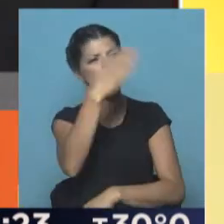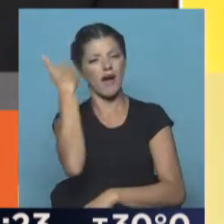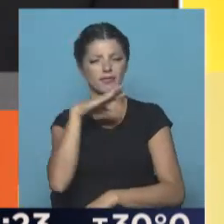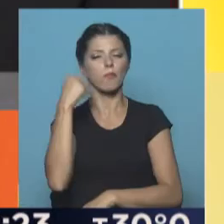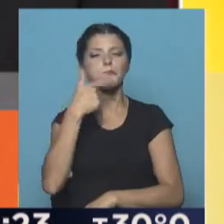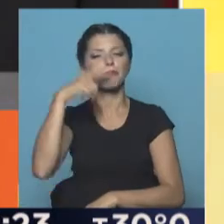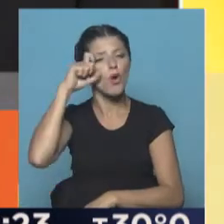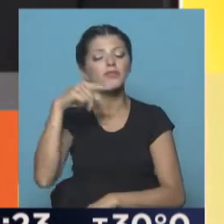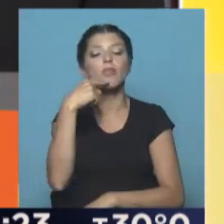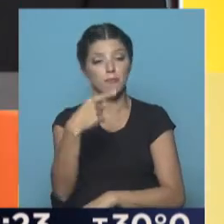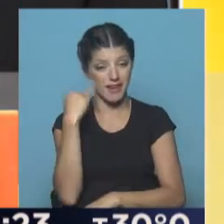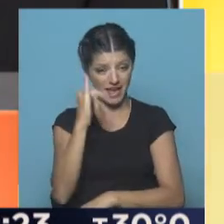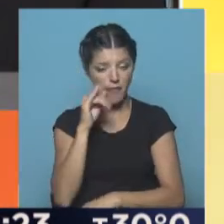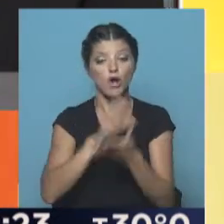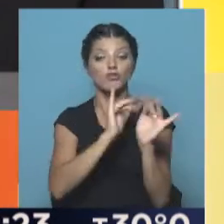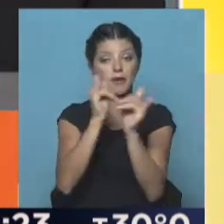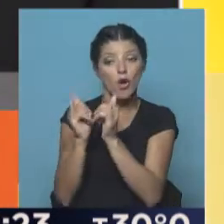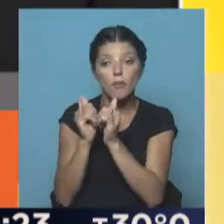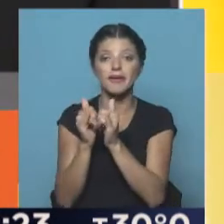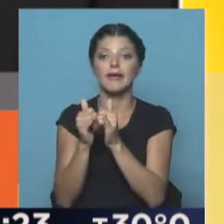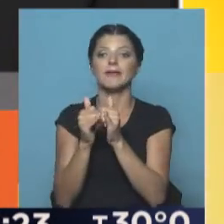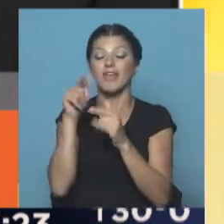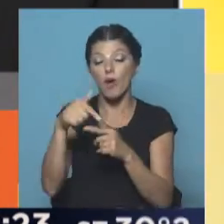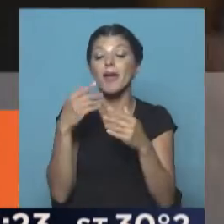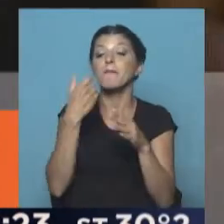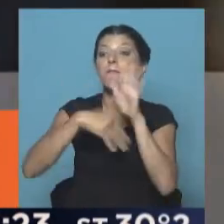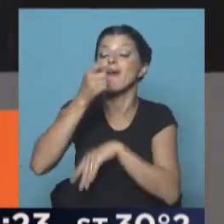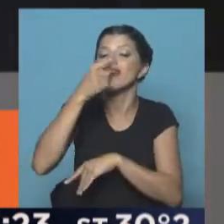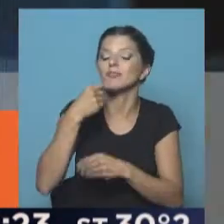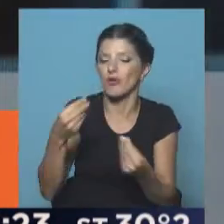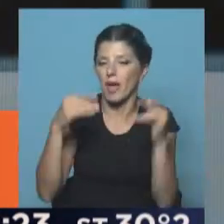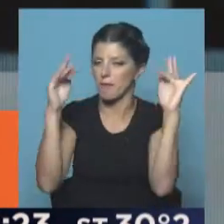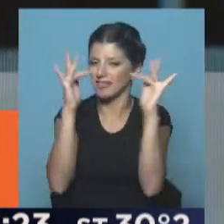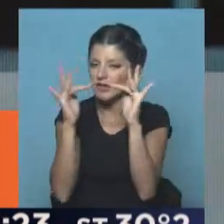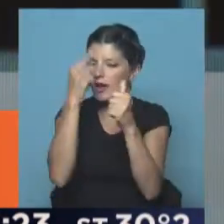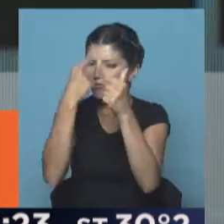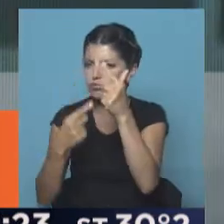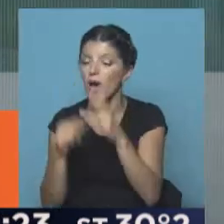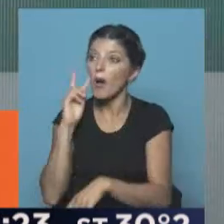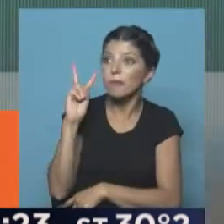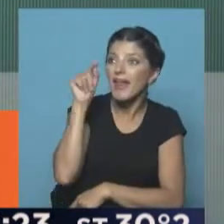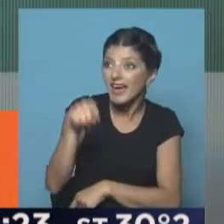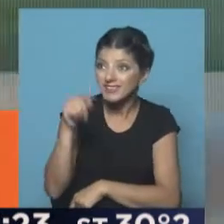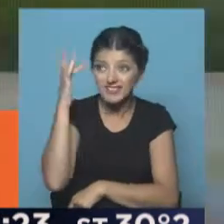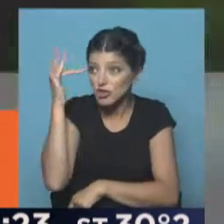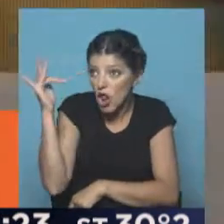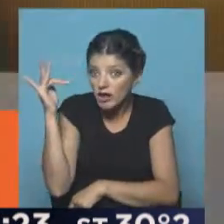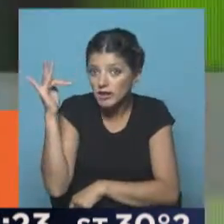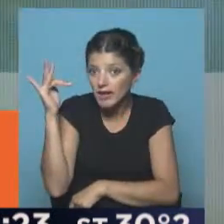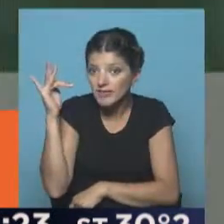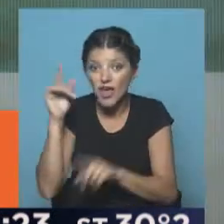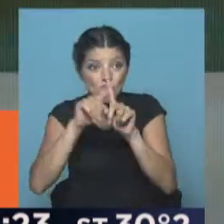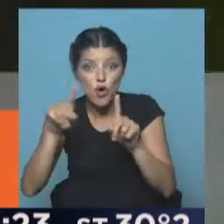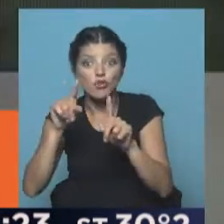que adhieren con la tecnología y demás, mucho más fácil que antes, adhieren a este tipo de teorías, que ni siquiera son ideologías, pero son